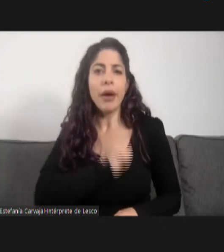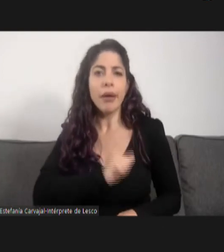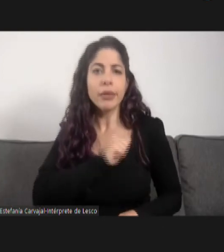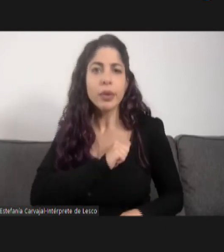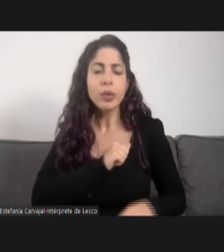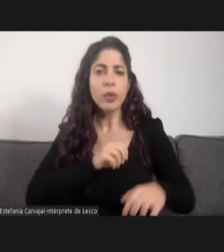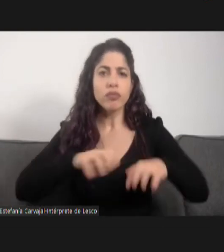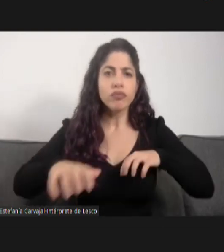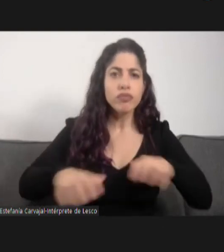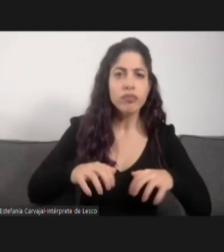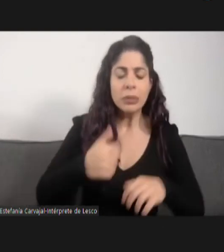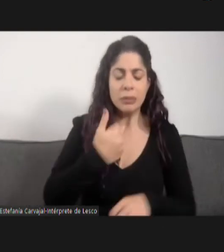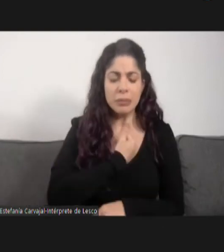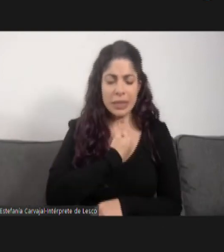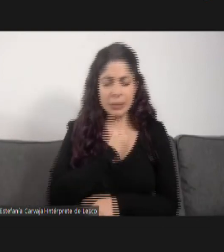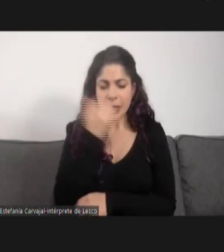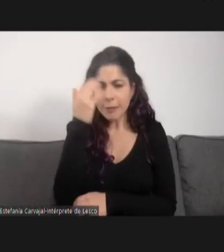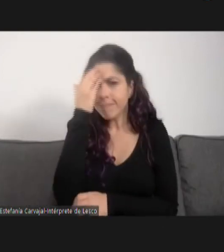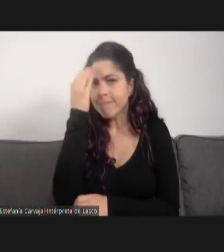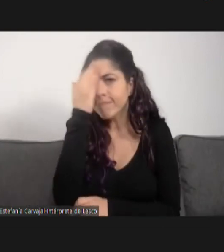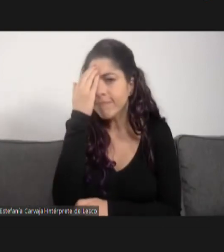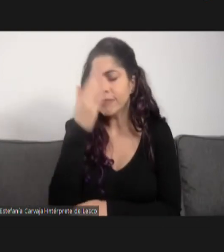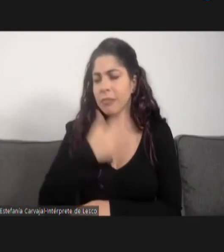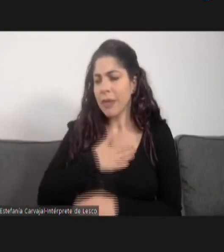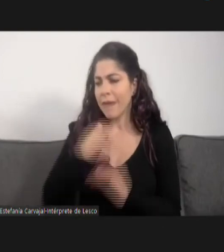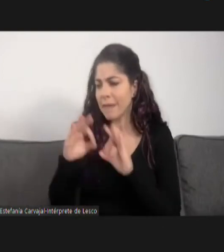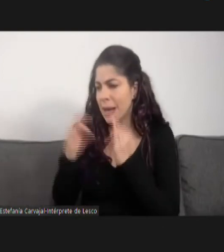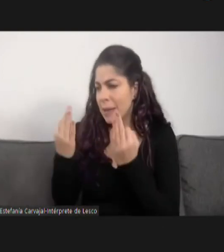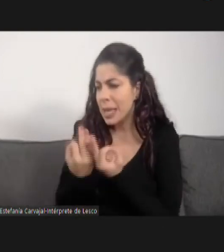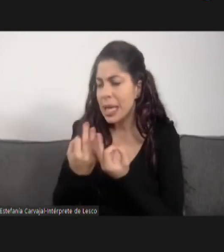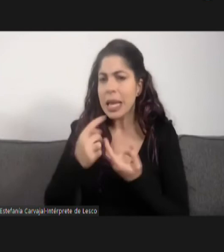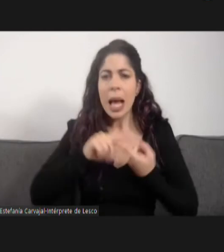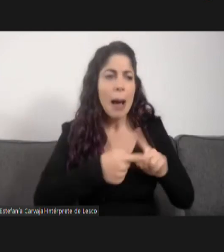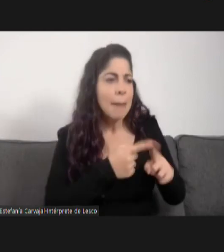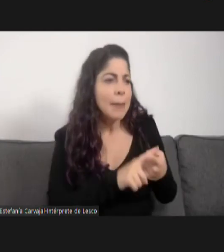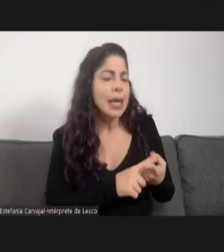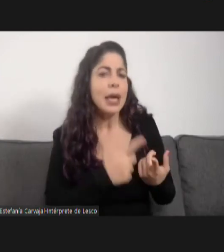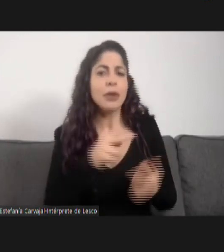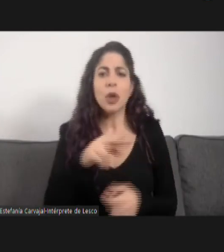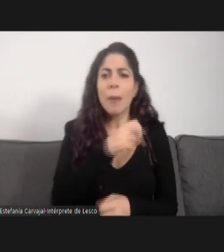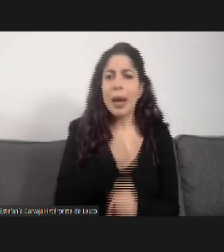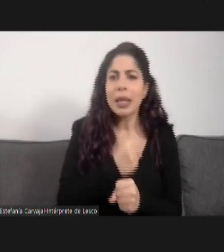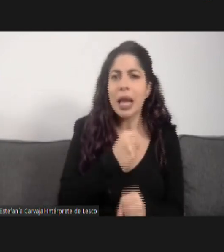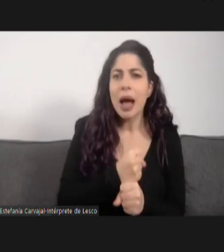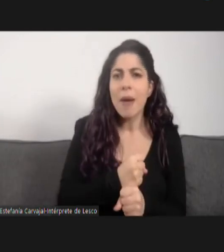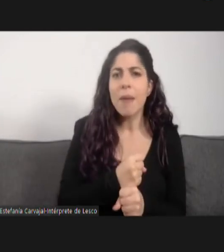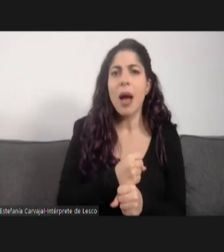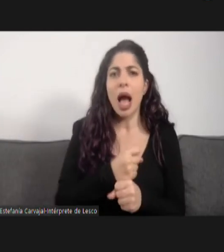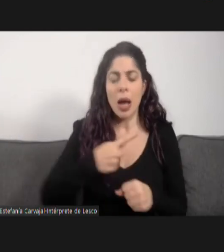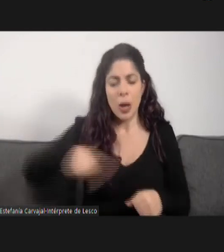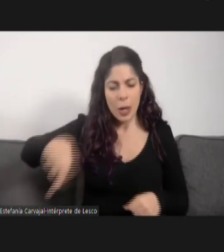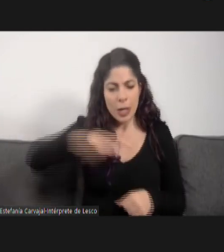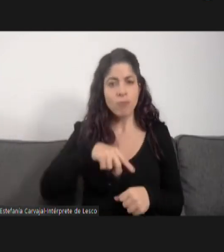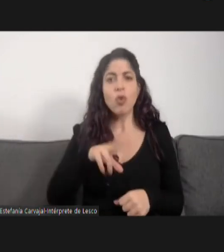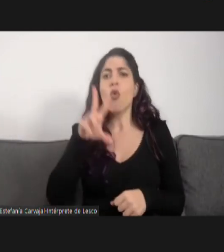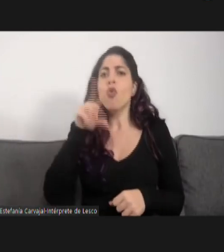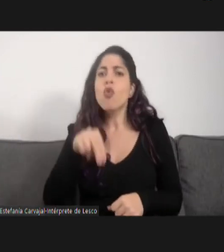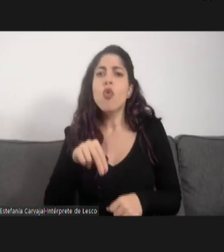nuestra conciencia, con nuestra familia, con los amigos, con los colegas de trabajo, de no